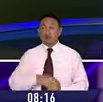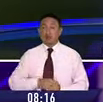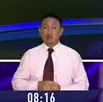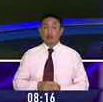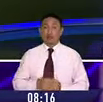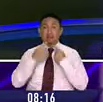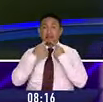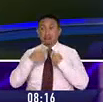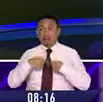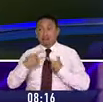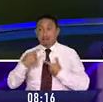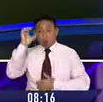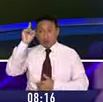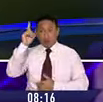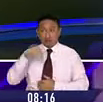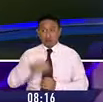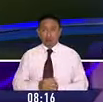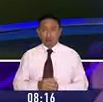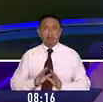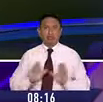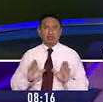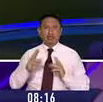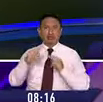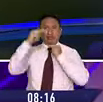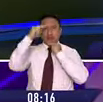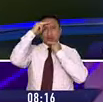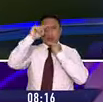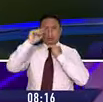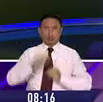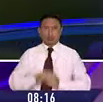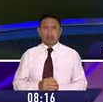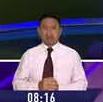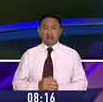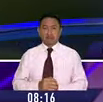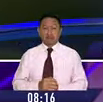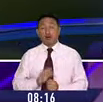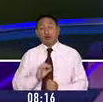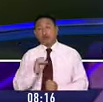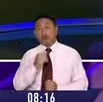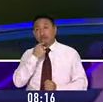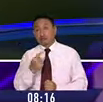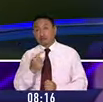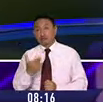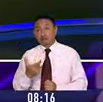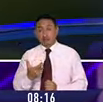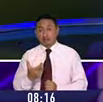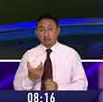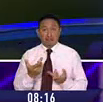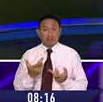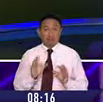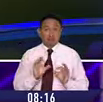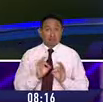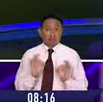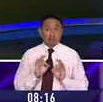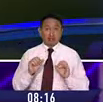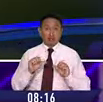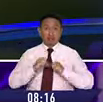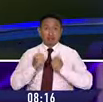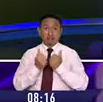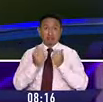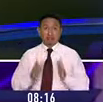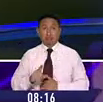ninguna noticia, ni han dicho que no hay respuestas, ¿no? No hay señales de vida todavía. Ni han